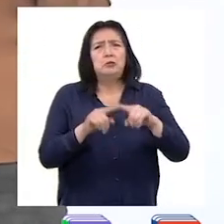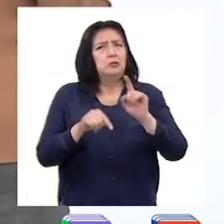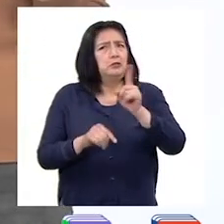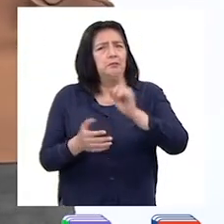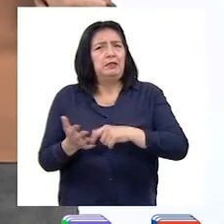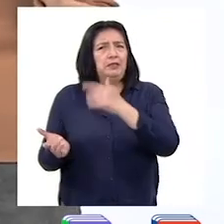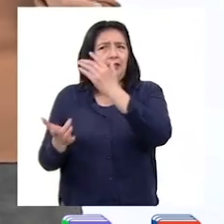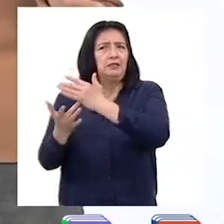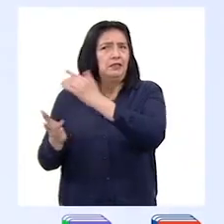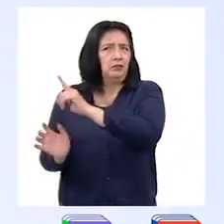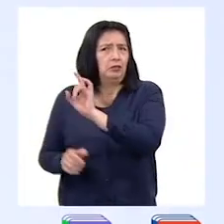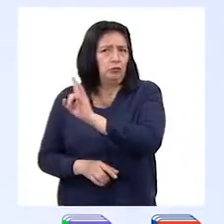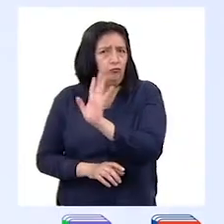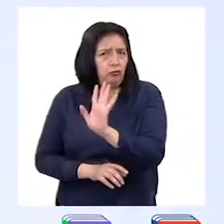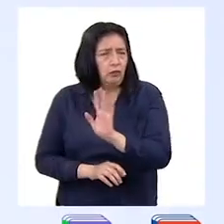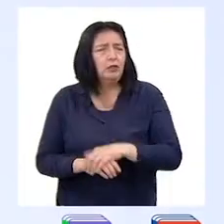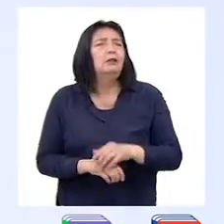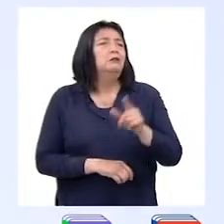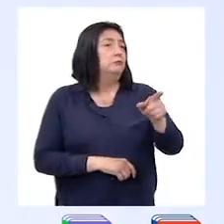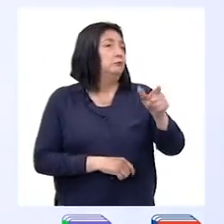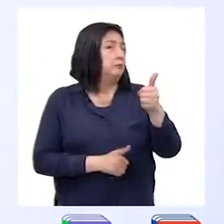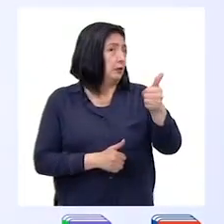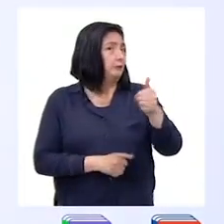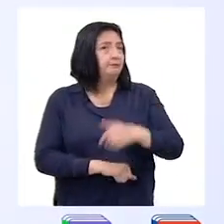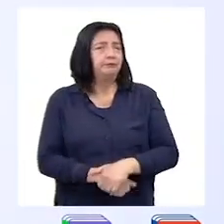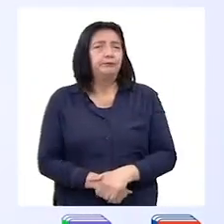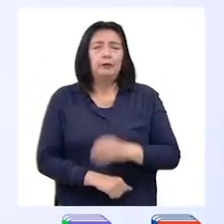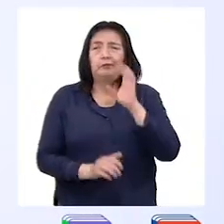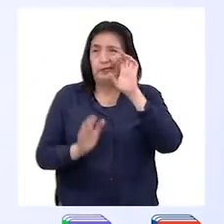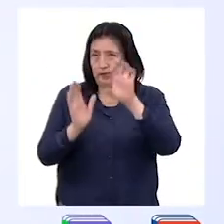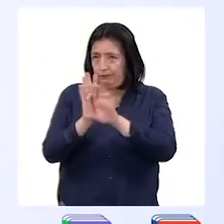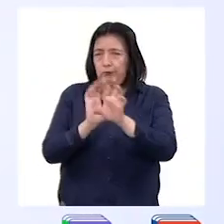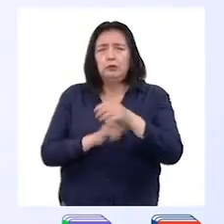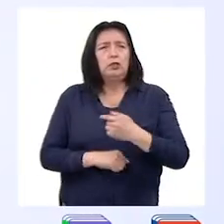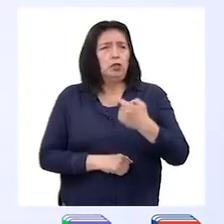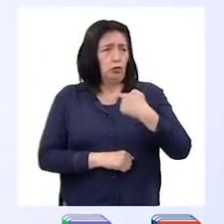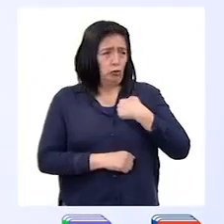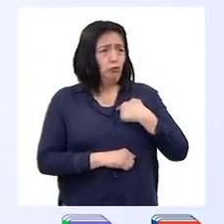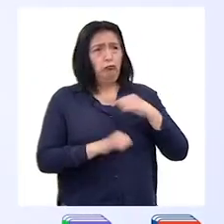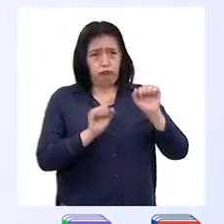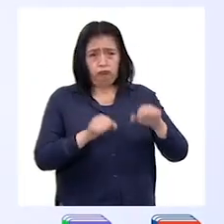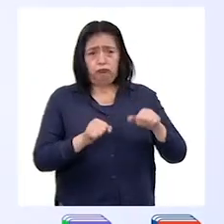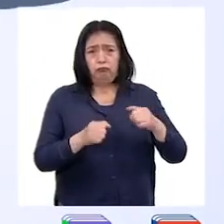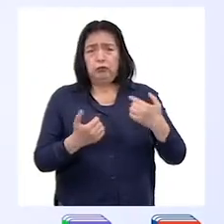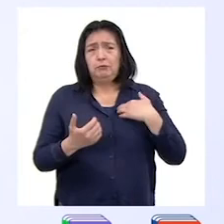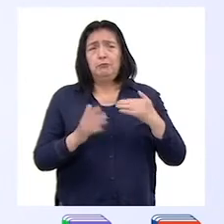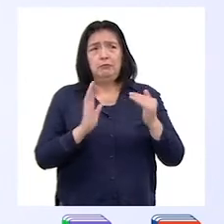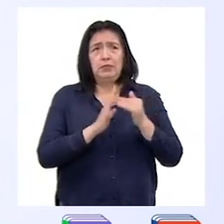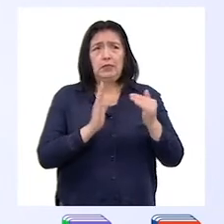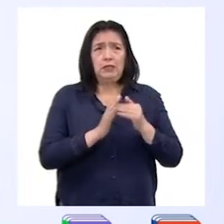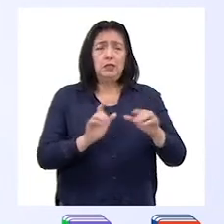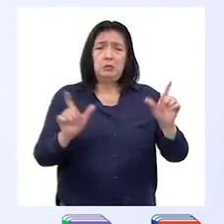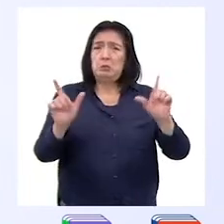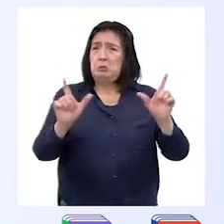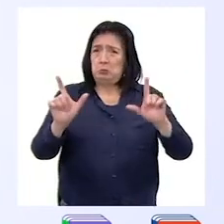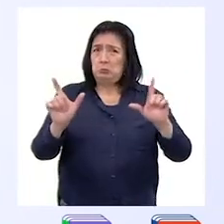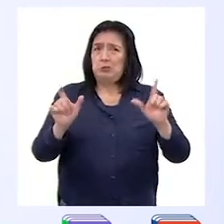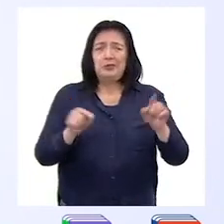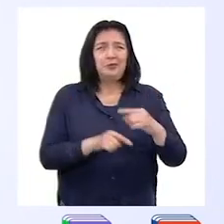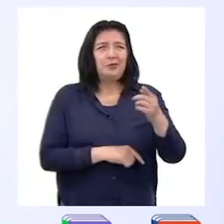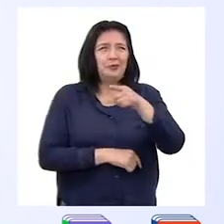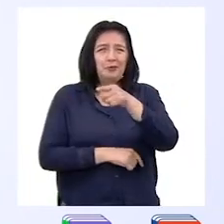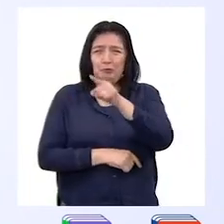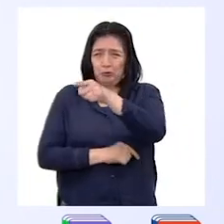de la tecnología que usa. Brillante, Patty. Por ejemplo, yo todavía tengo en casa un televisor como